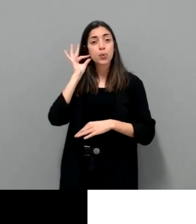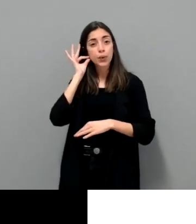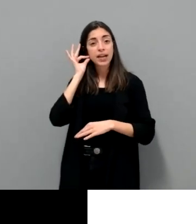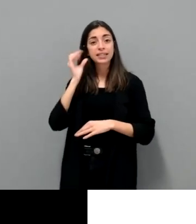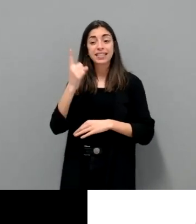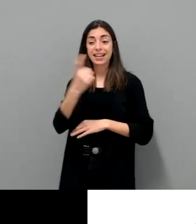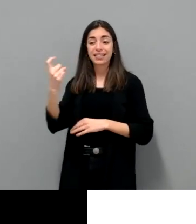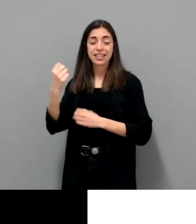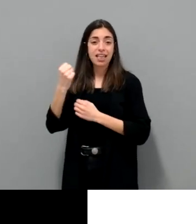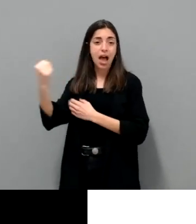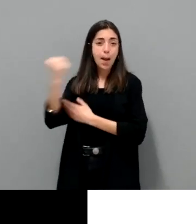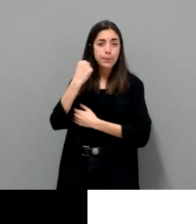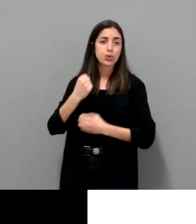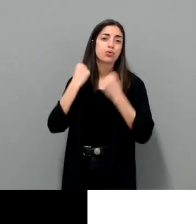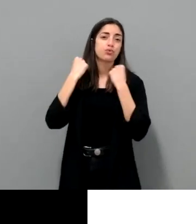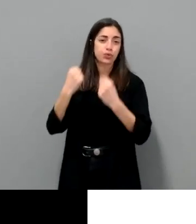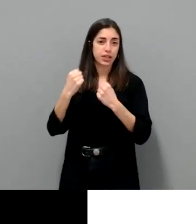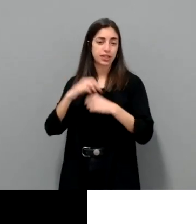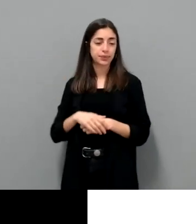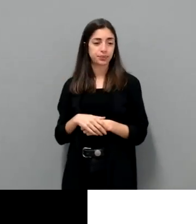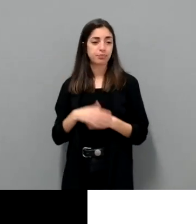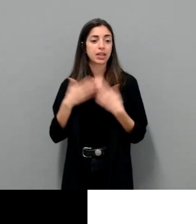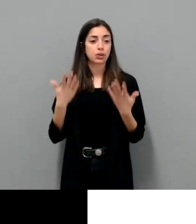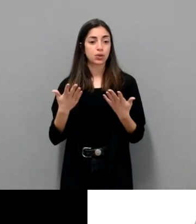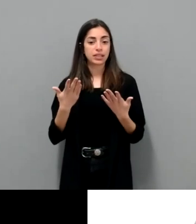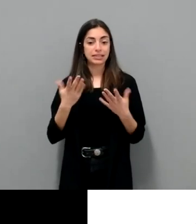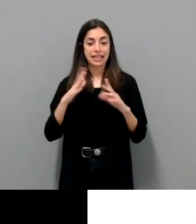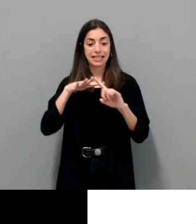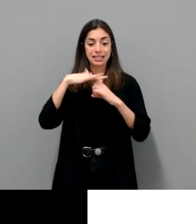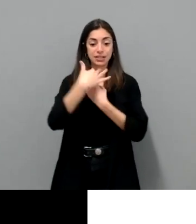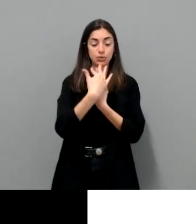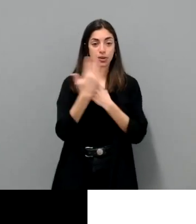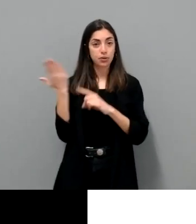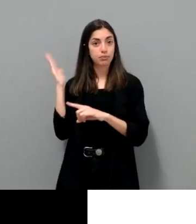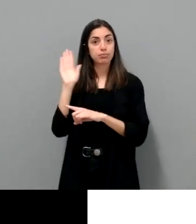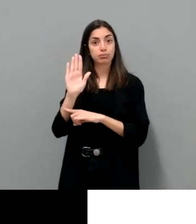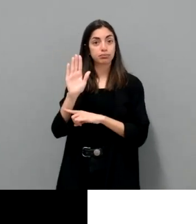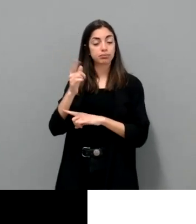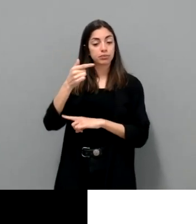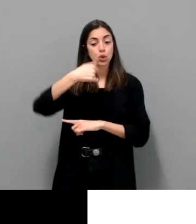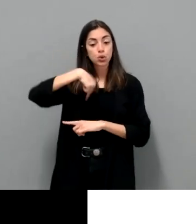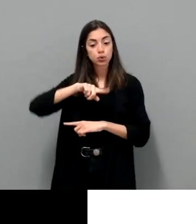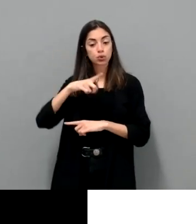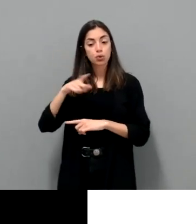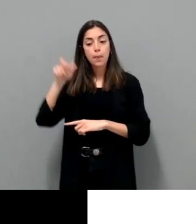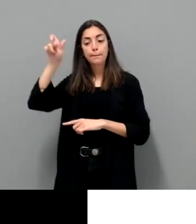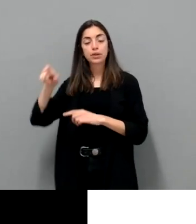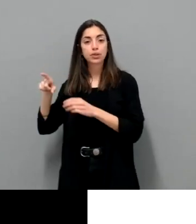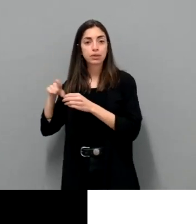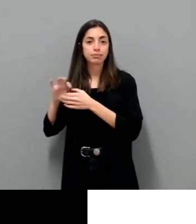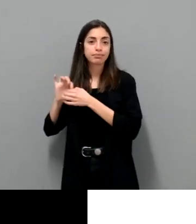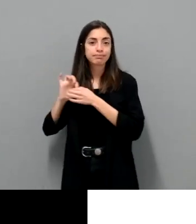necesidades de apoyo. Y ante esta situación, hoy contamos con un aliado de